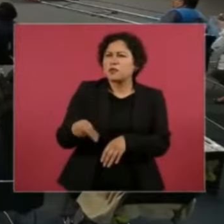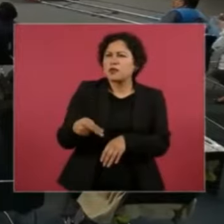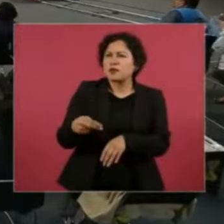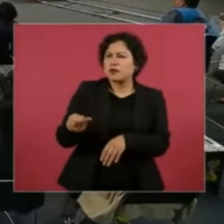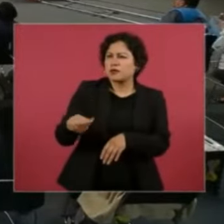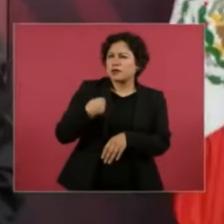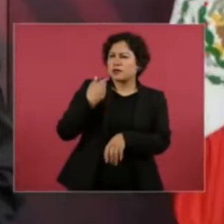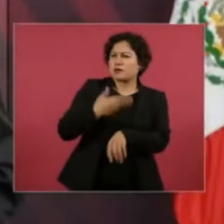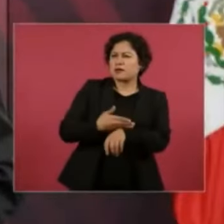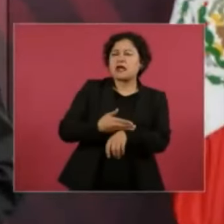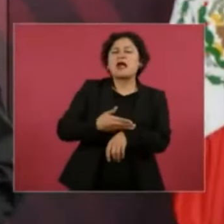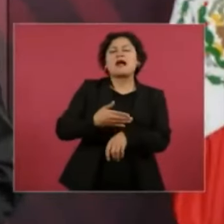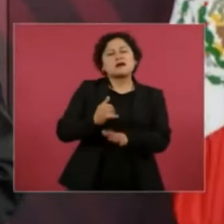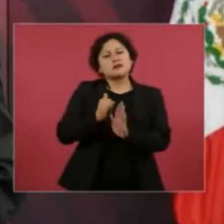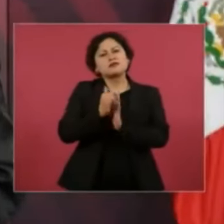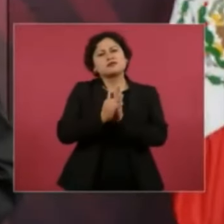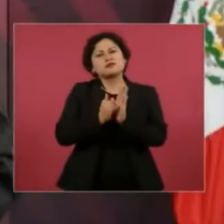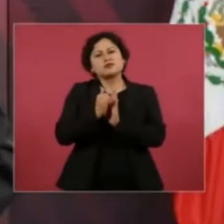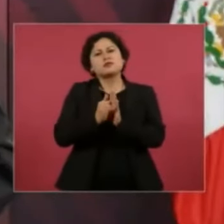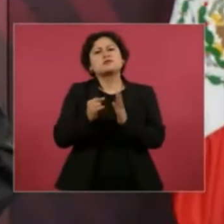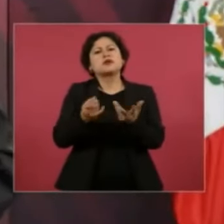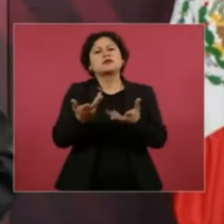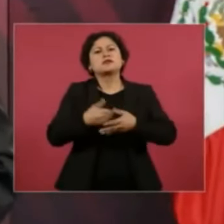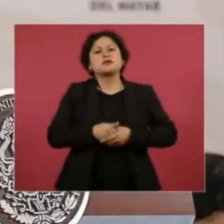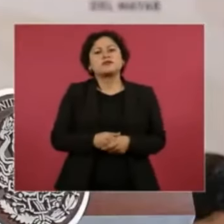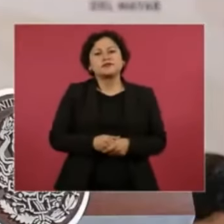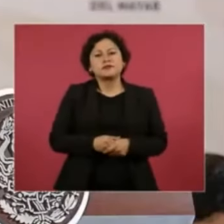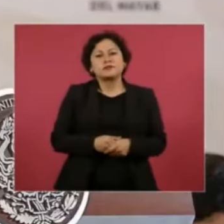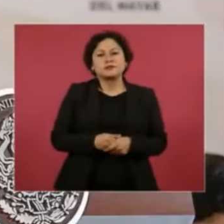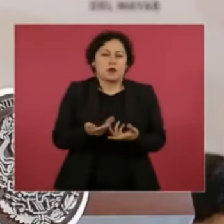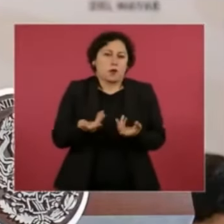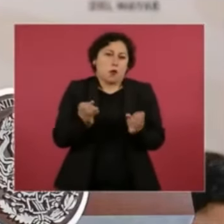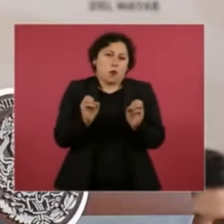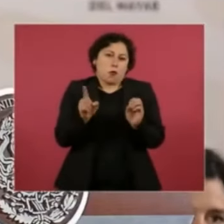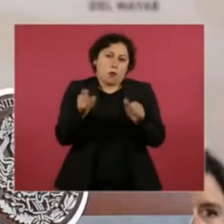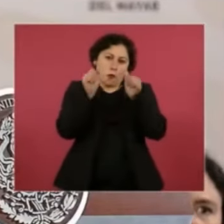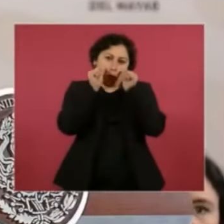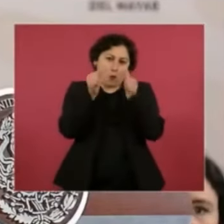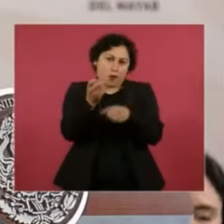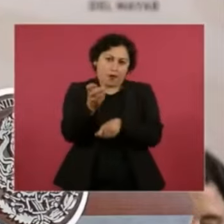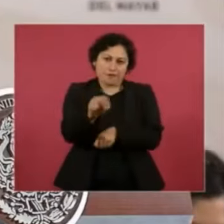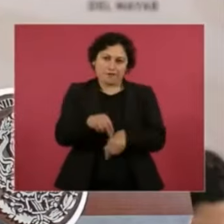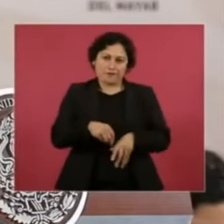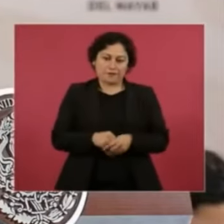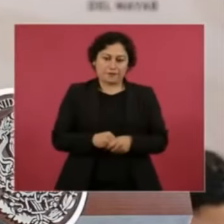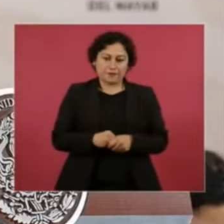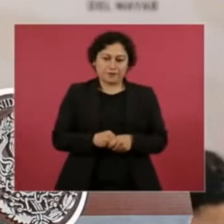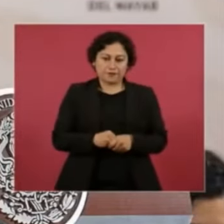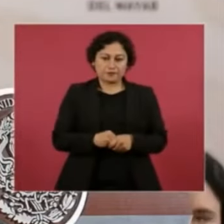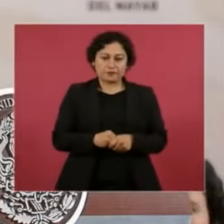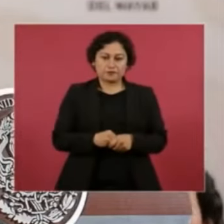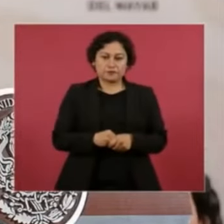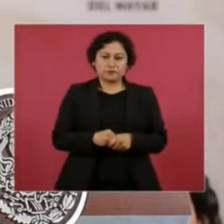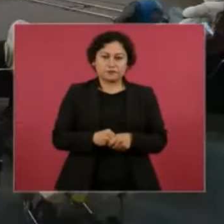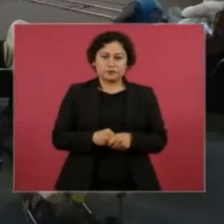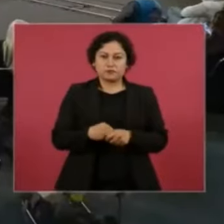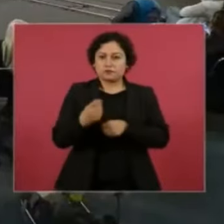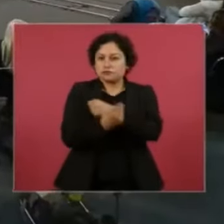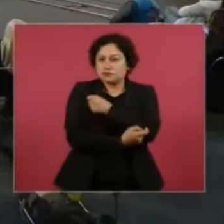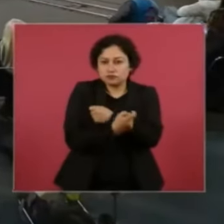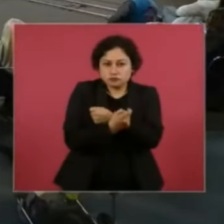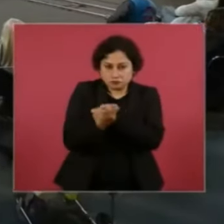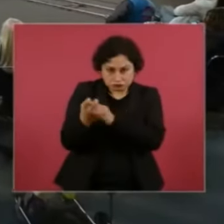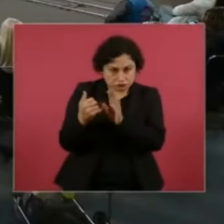YouTube qué hicieron o no pasa por ahí lo de los robots